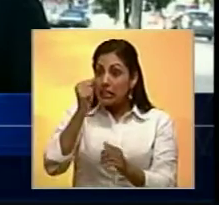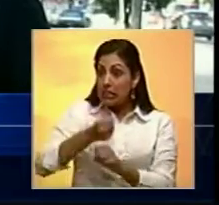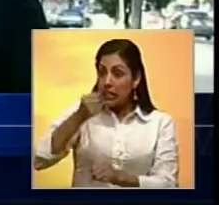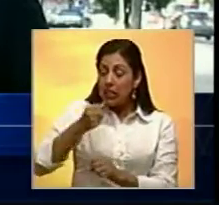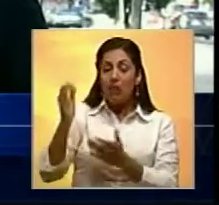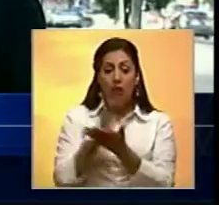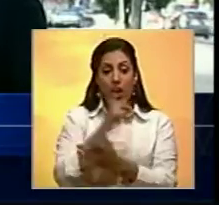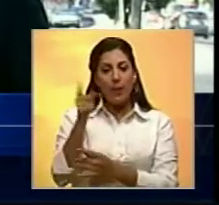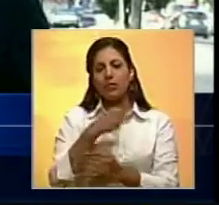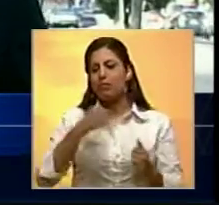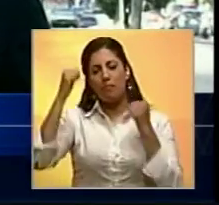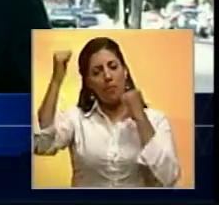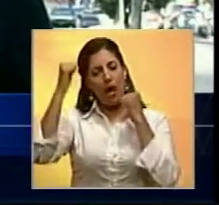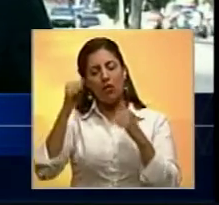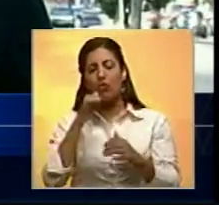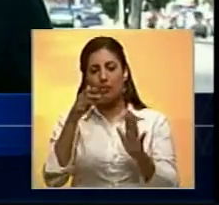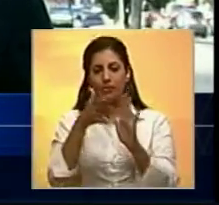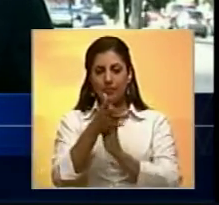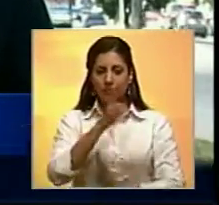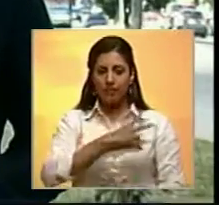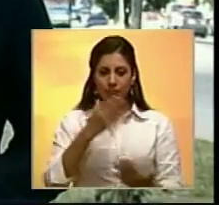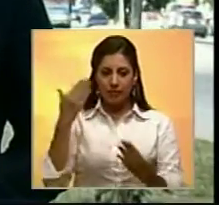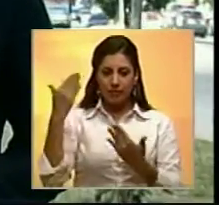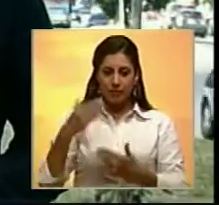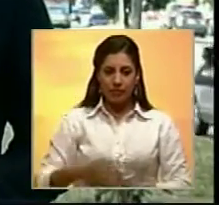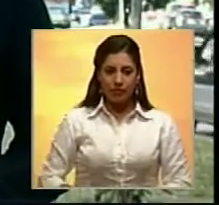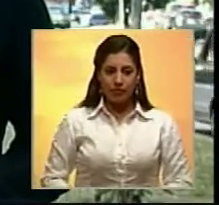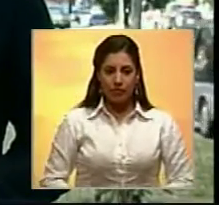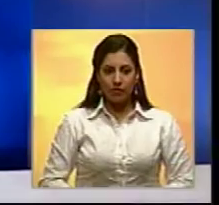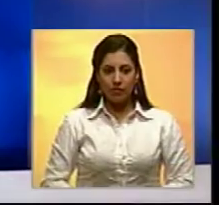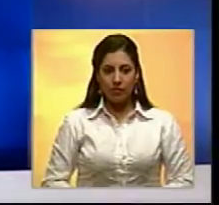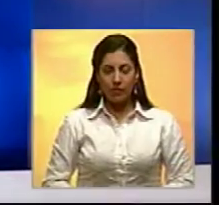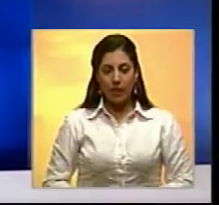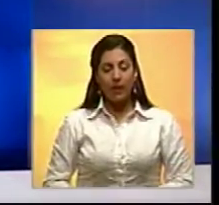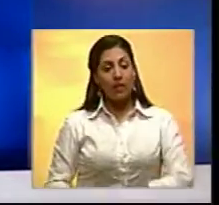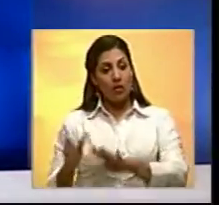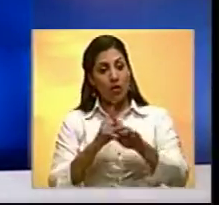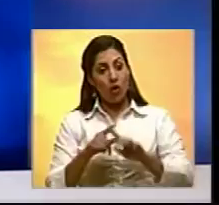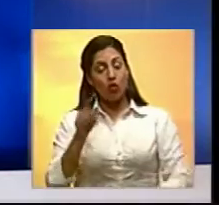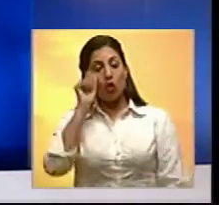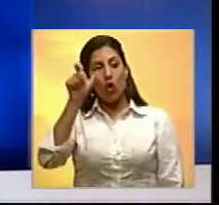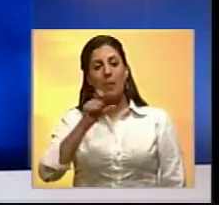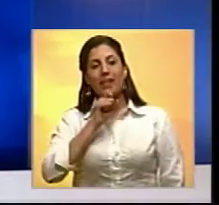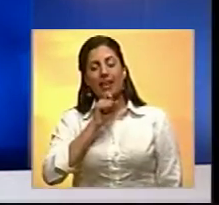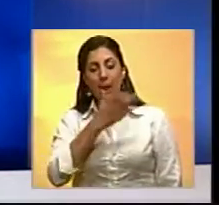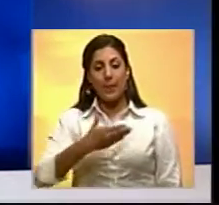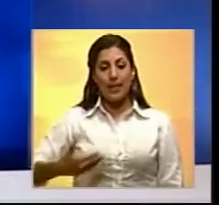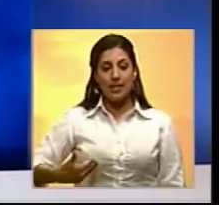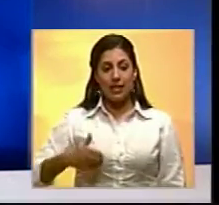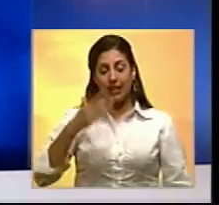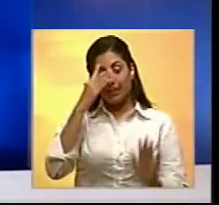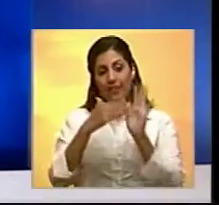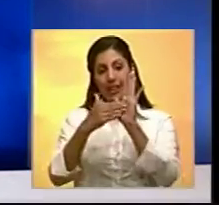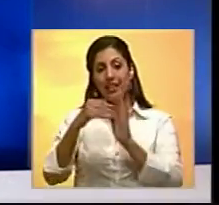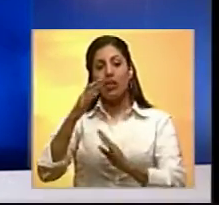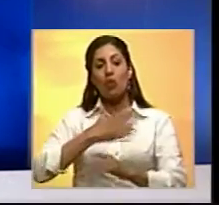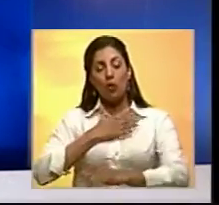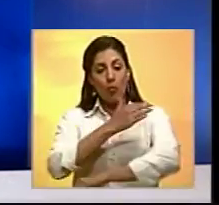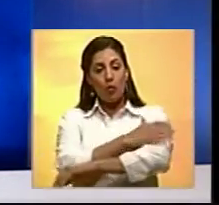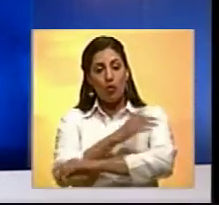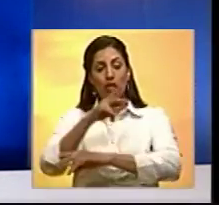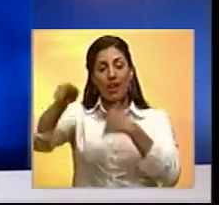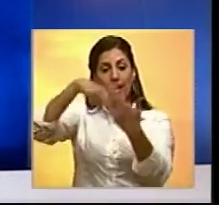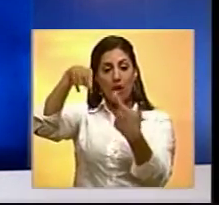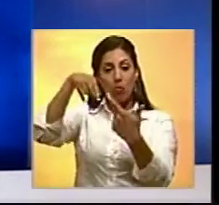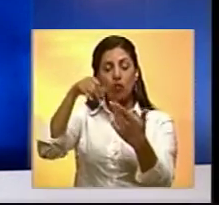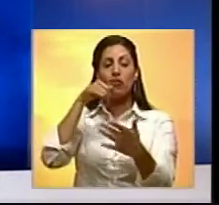pasaje estudiantil. En Carabobo, Randolfo Blanco, Noticiero Venevisión. Juan Simosa, presidente del Frente de Izquierda Revolucionaria